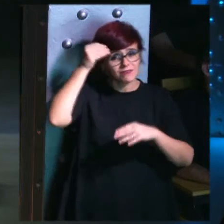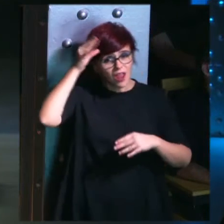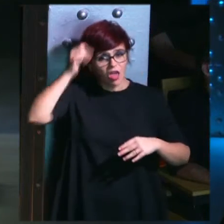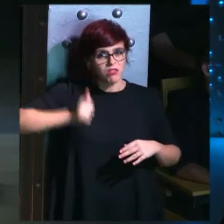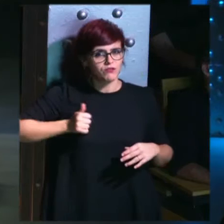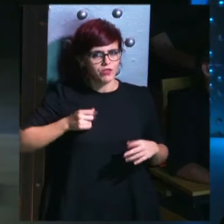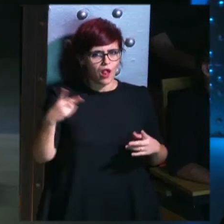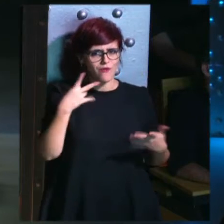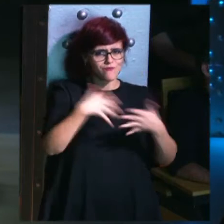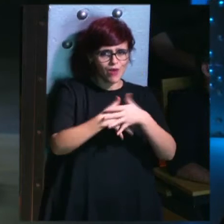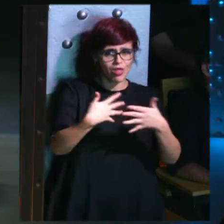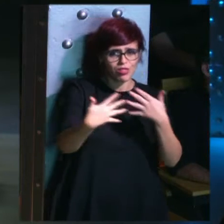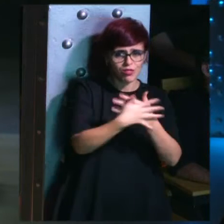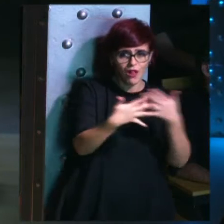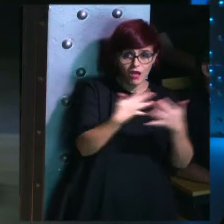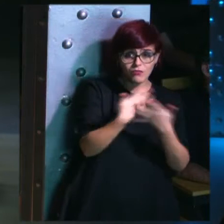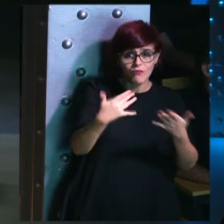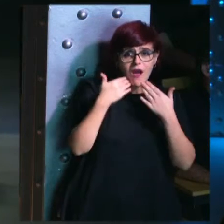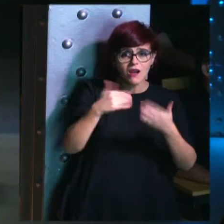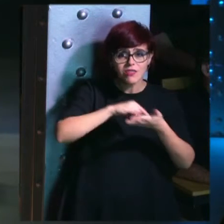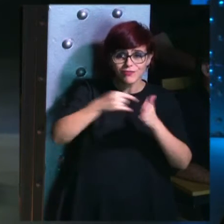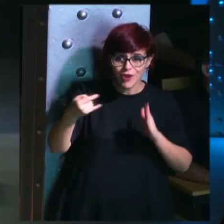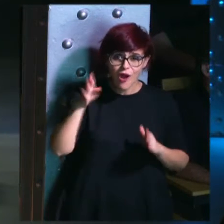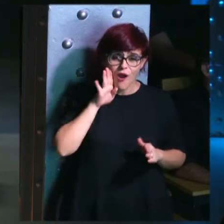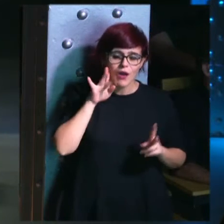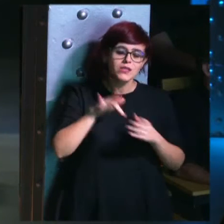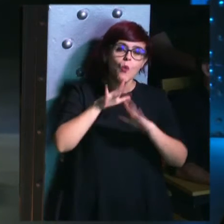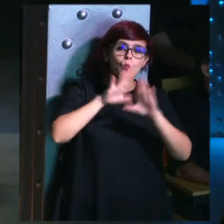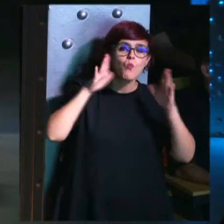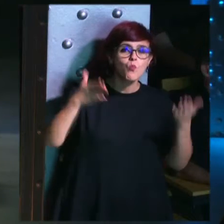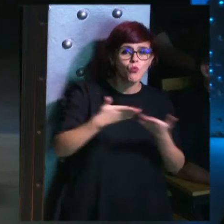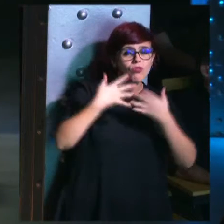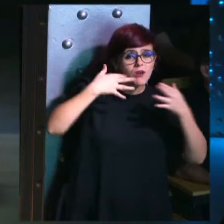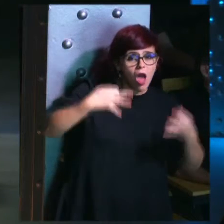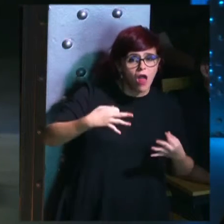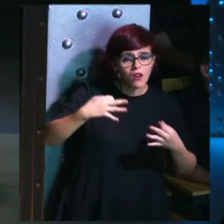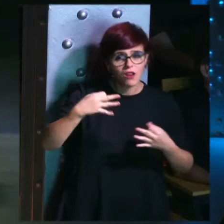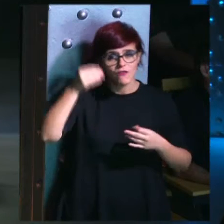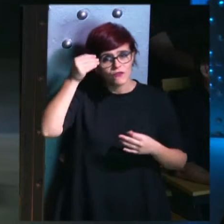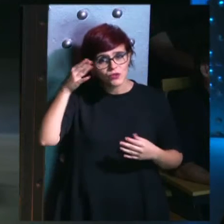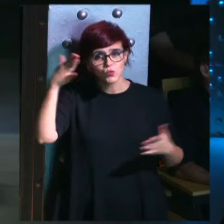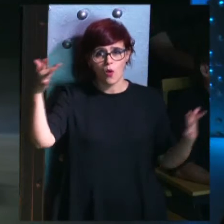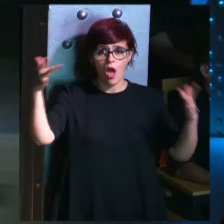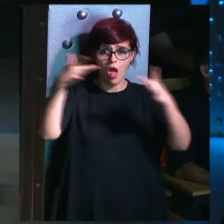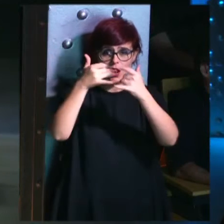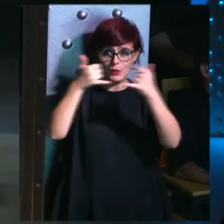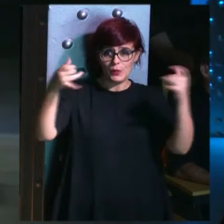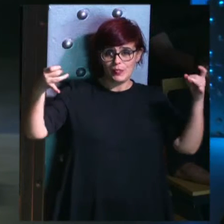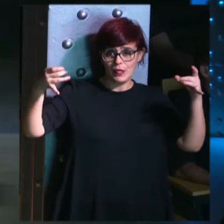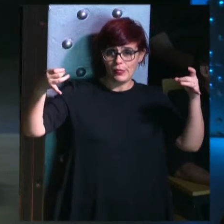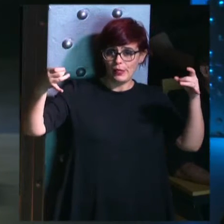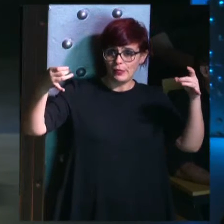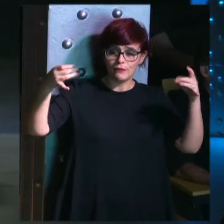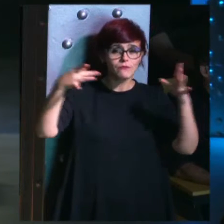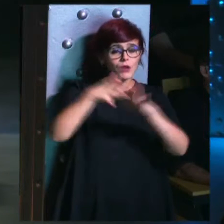tecnologías nos van a ayudar a fusionar el mundo real y el mundo virtual, donde se retroalimentan y se